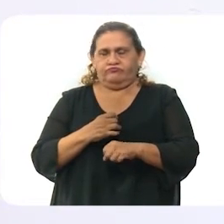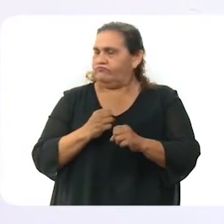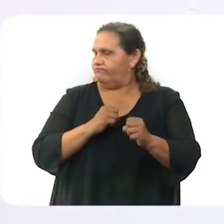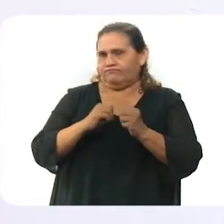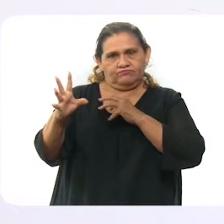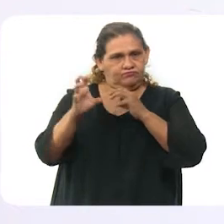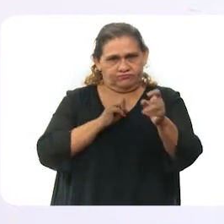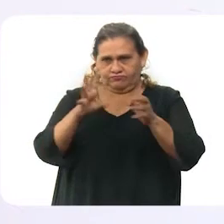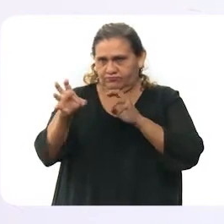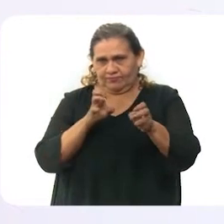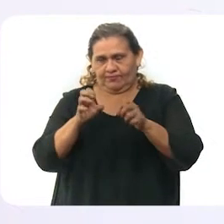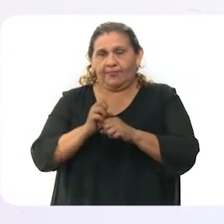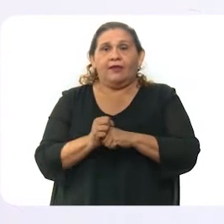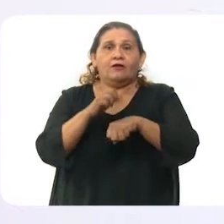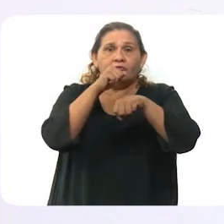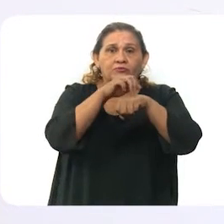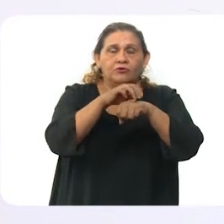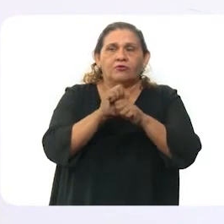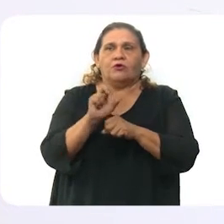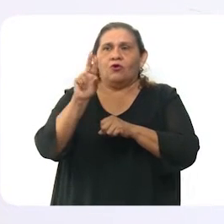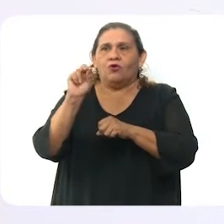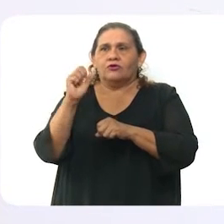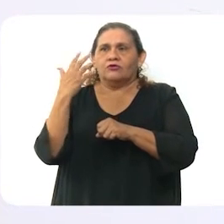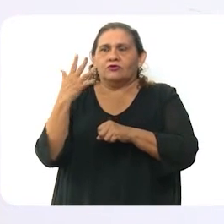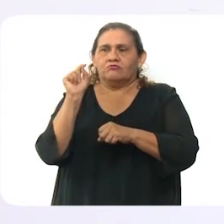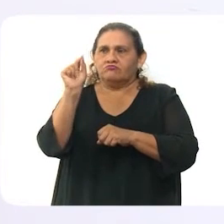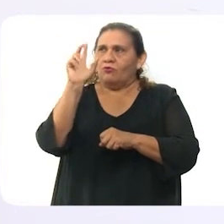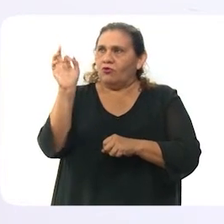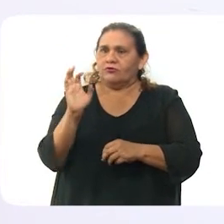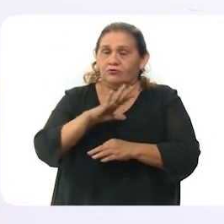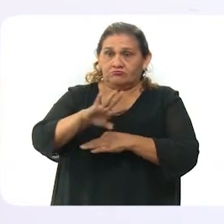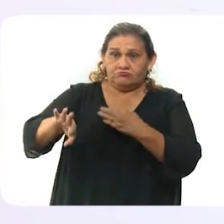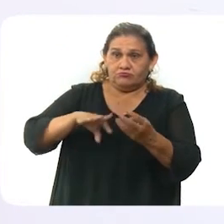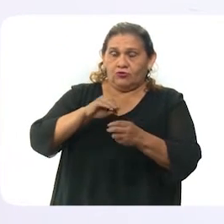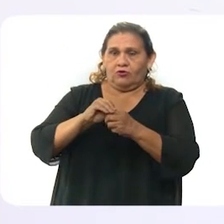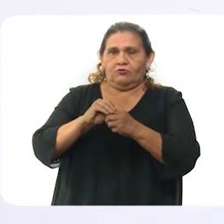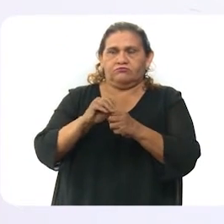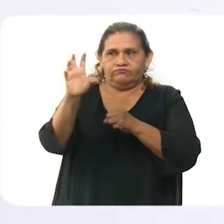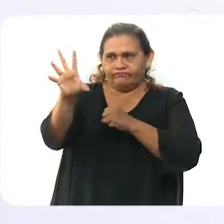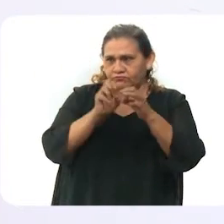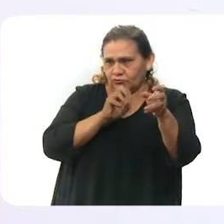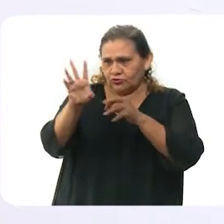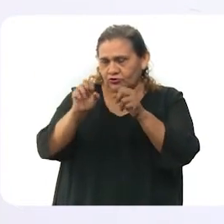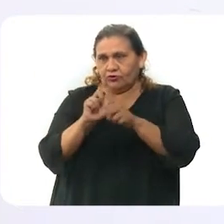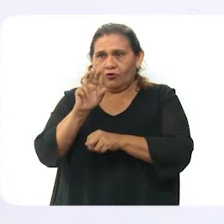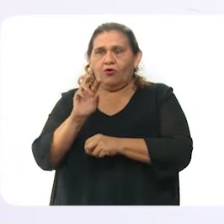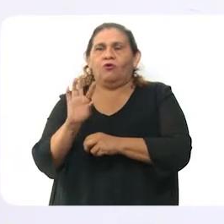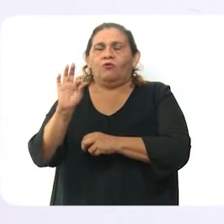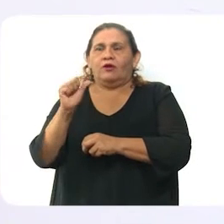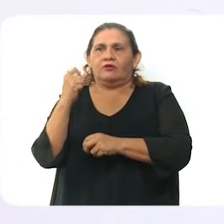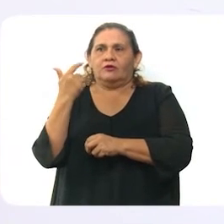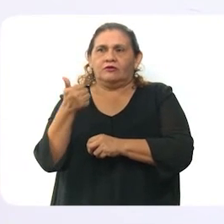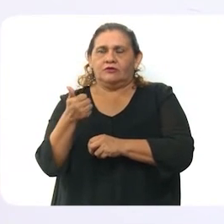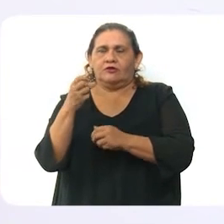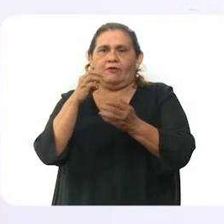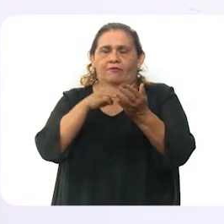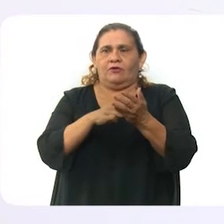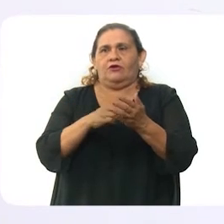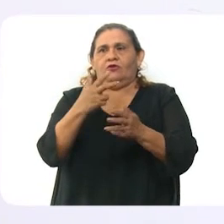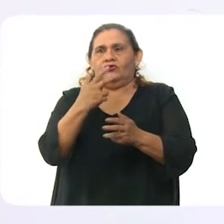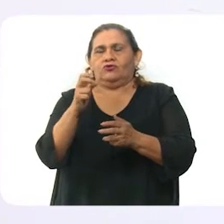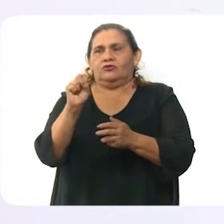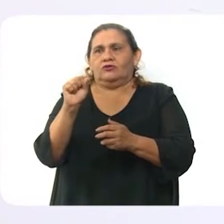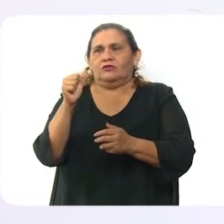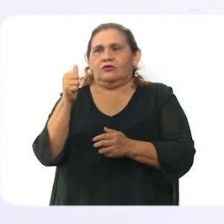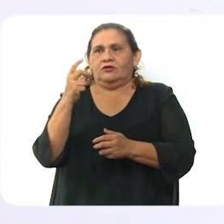contagiar. Esta cifra representa el 85% del total de contagios registrados, que son 46,863.